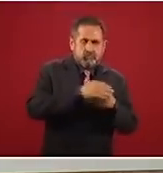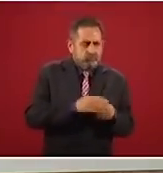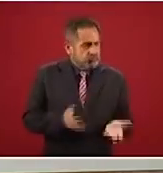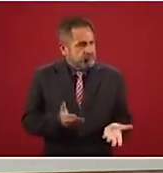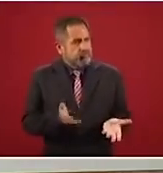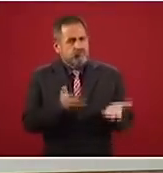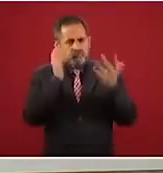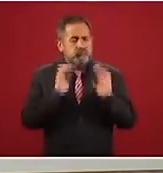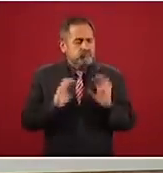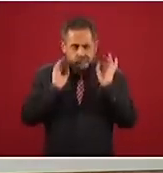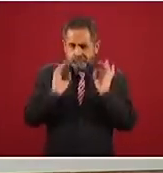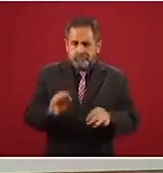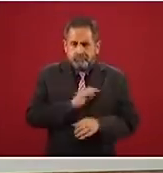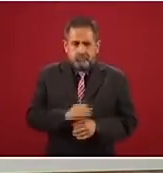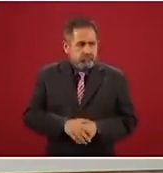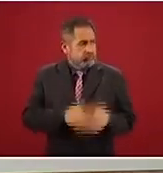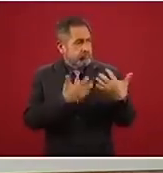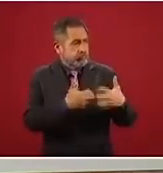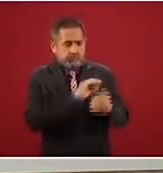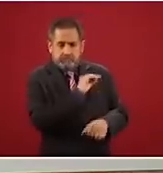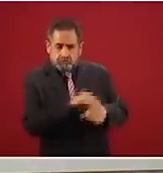la iniciativa de la sociedad civil.